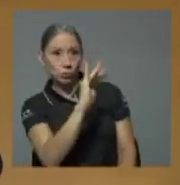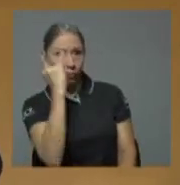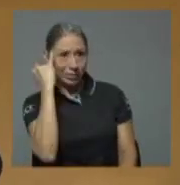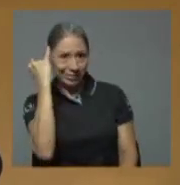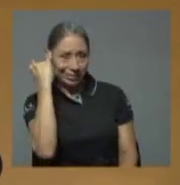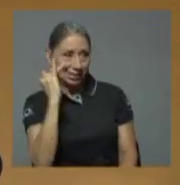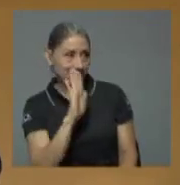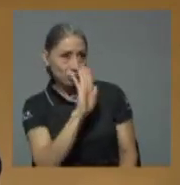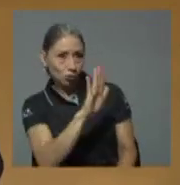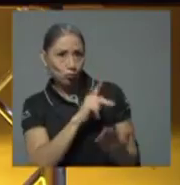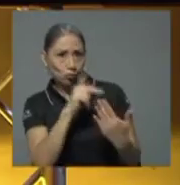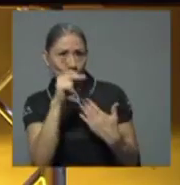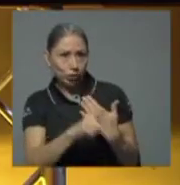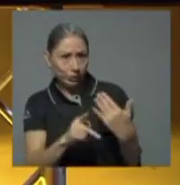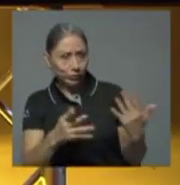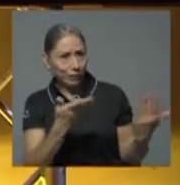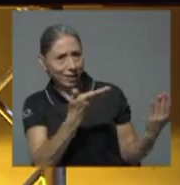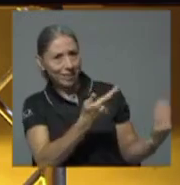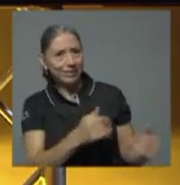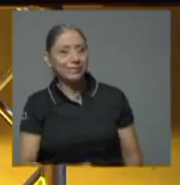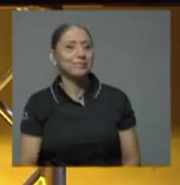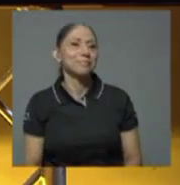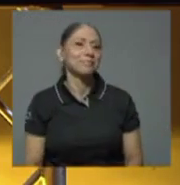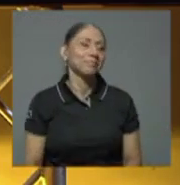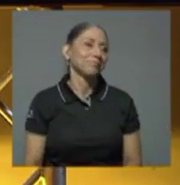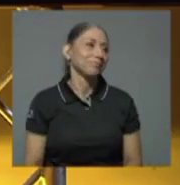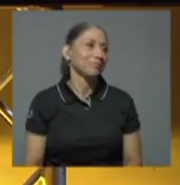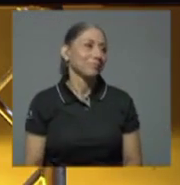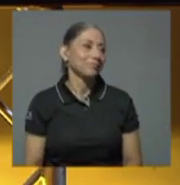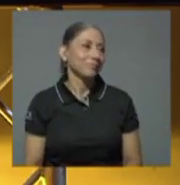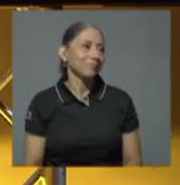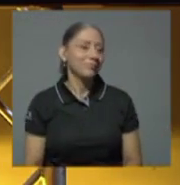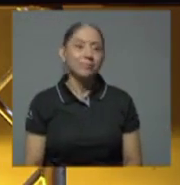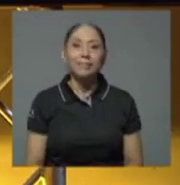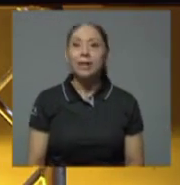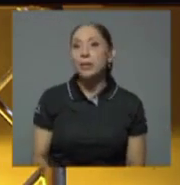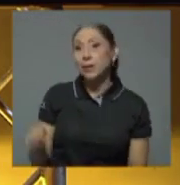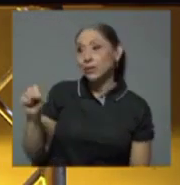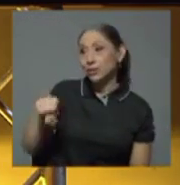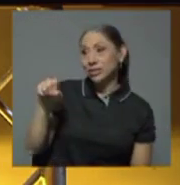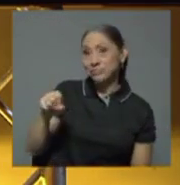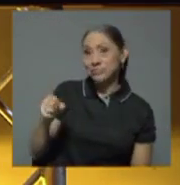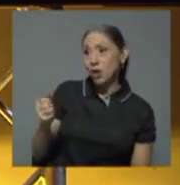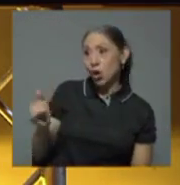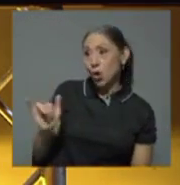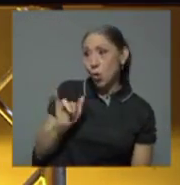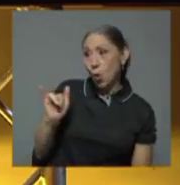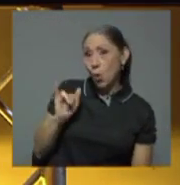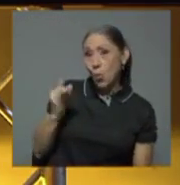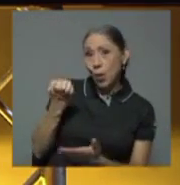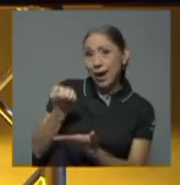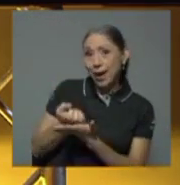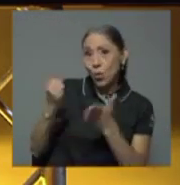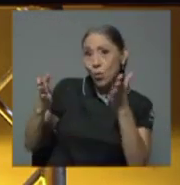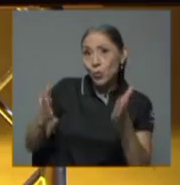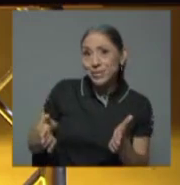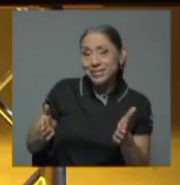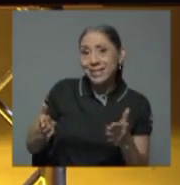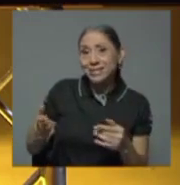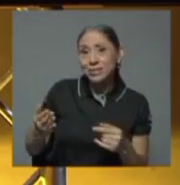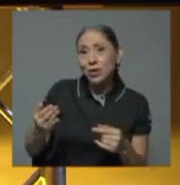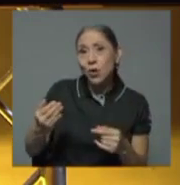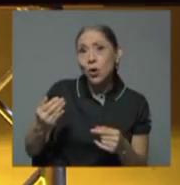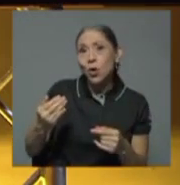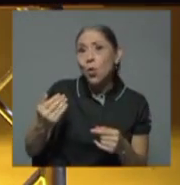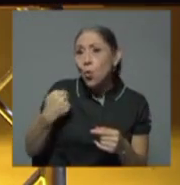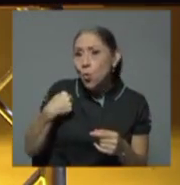proyectos que impulsa. Adelante, don Gerardo. Bueno, sí, como economistas, uno no puede dejar por alto